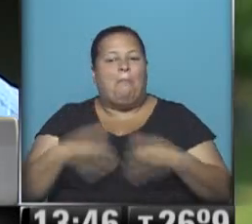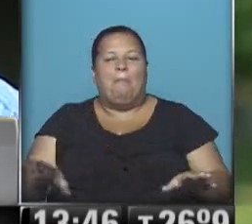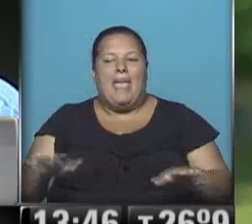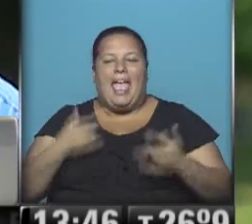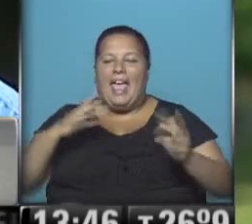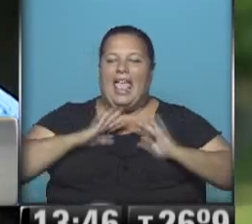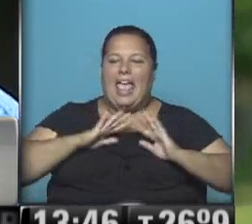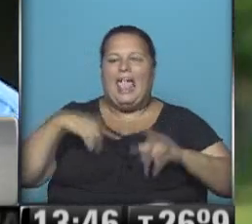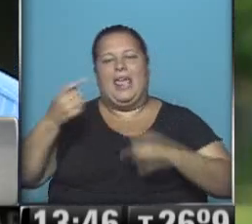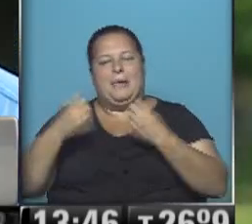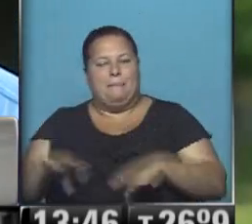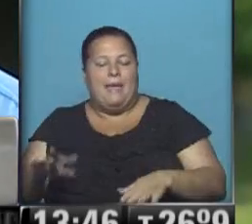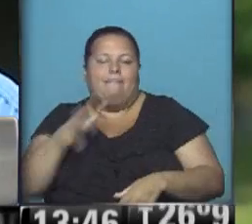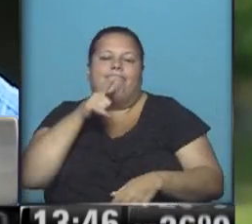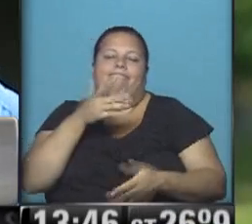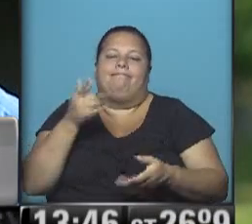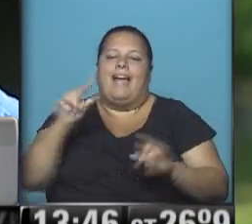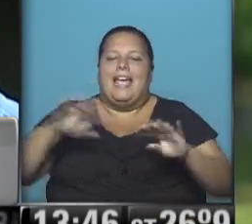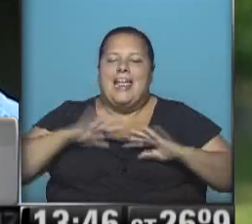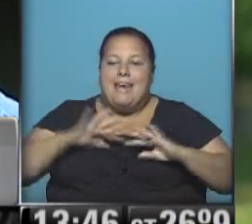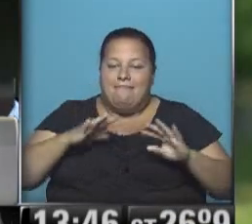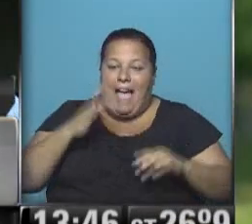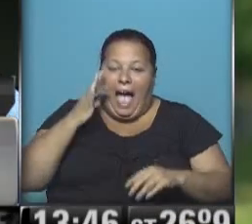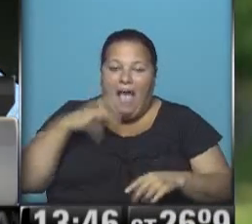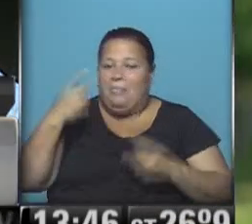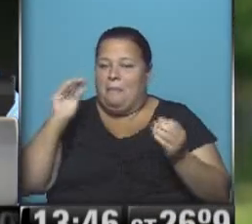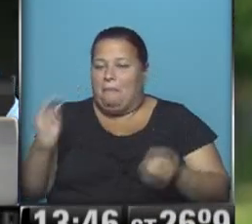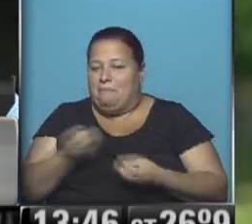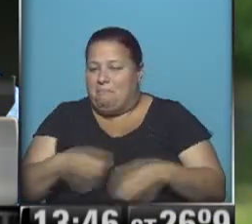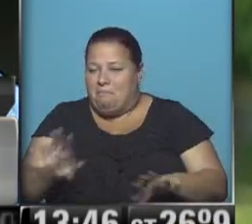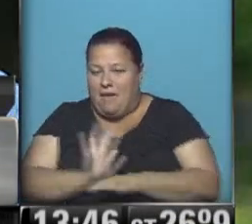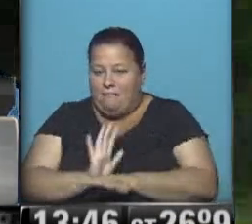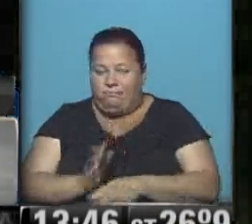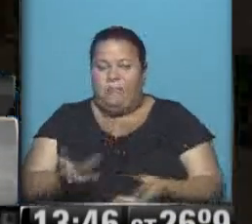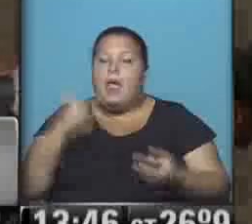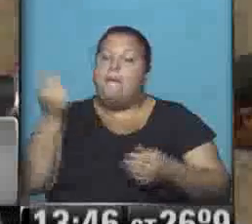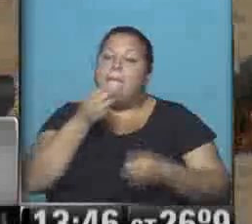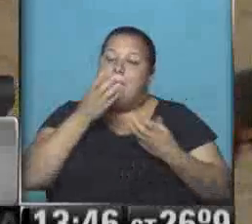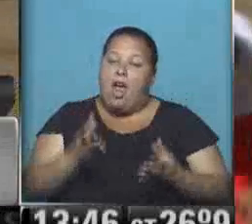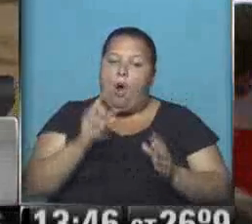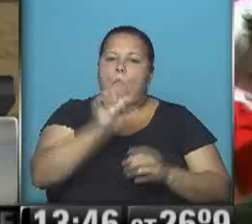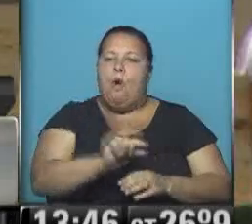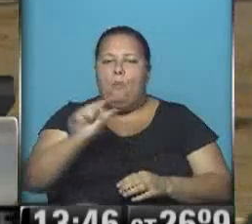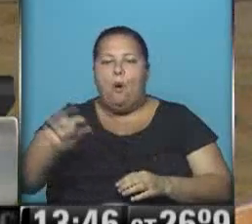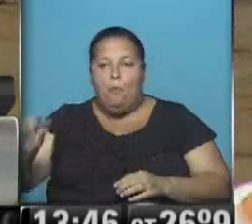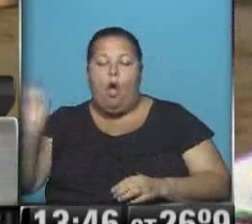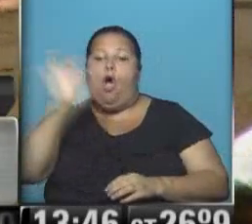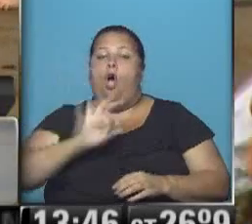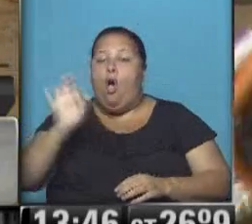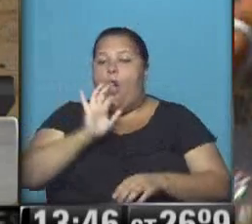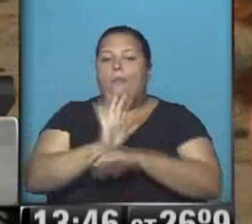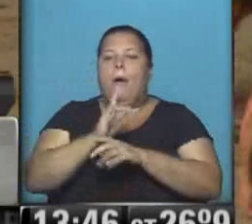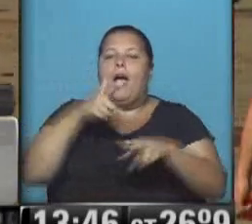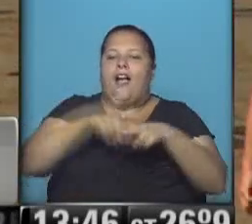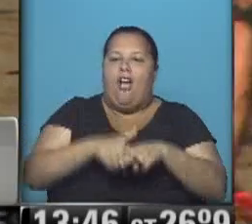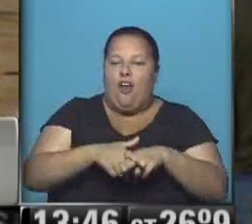toda esa supuesta actividad que uno hace en esa hora. Por eso que lo más conveniente es o fraccionarlo o hacer lo que se llaman